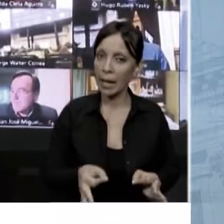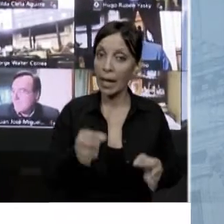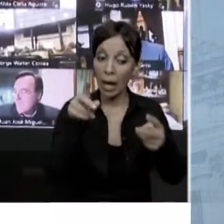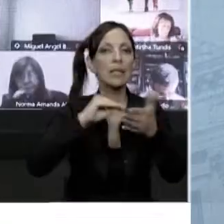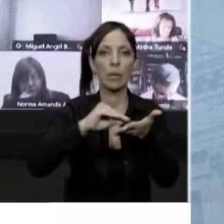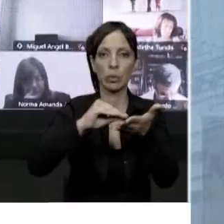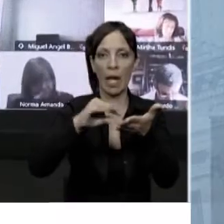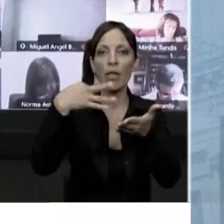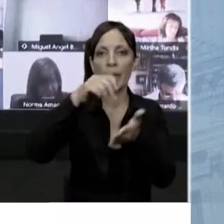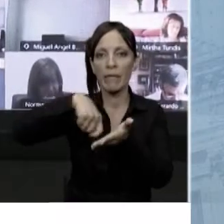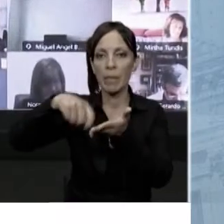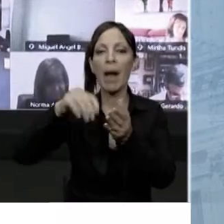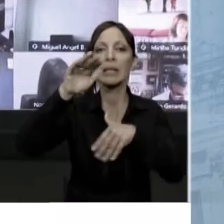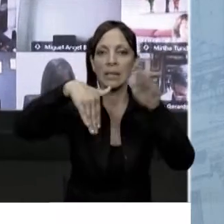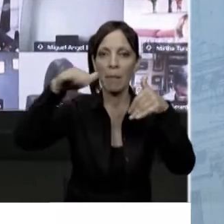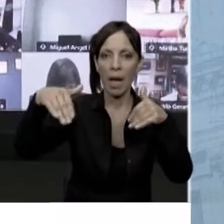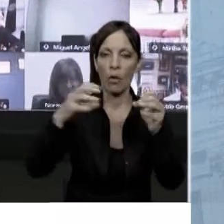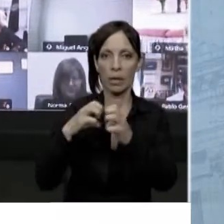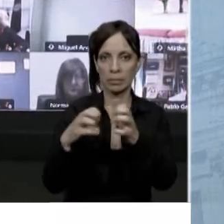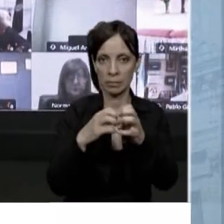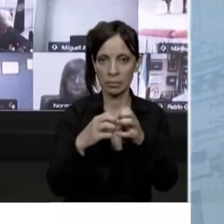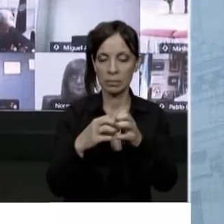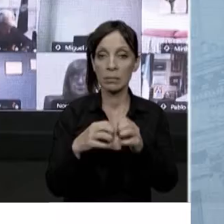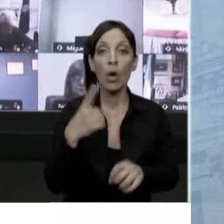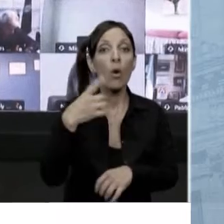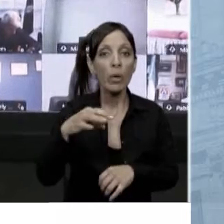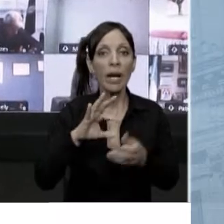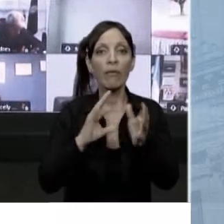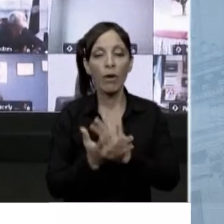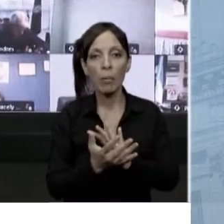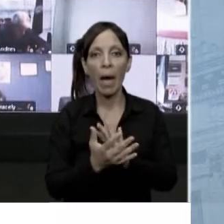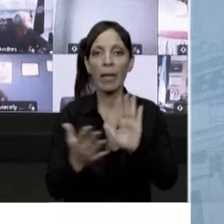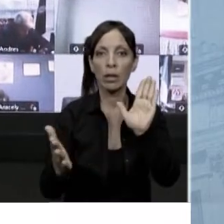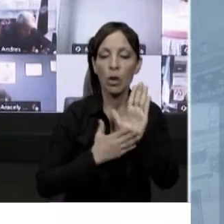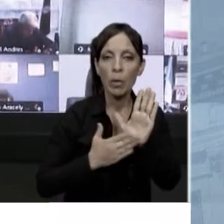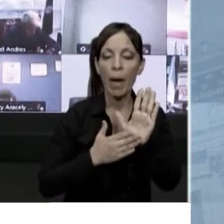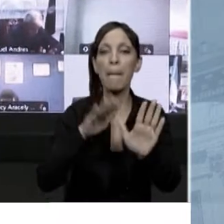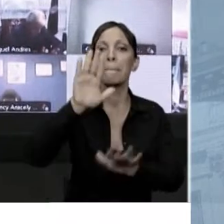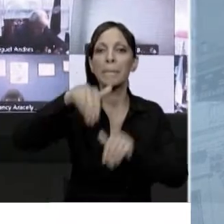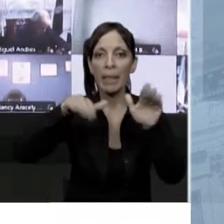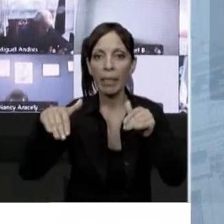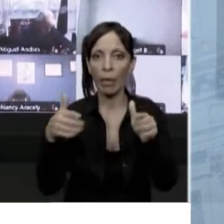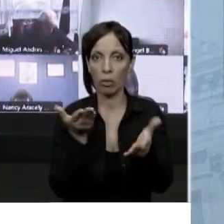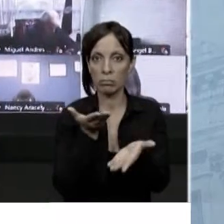se ha cumplido. La única manera de constatar la existencia del planteo del pedido